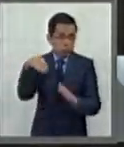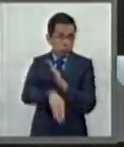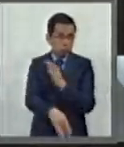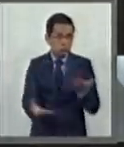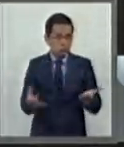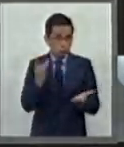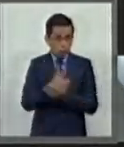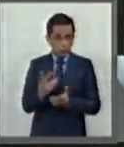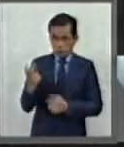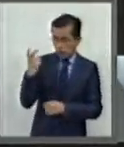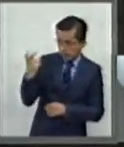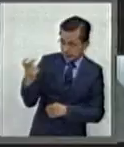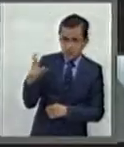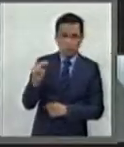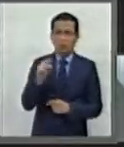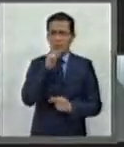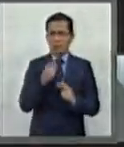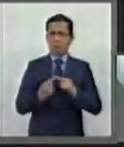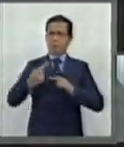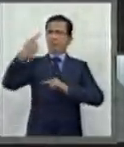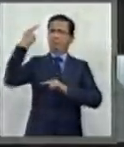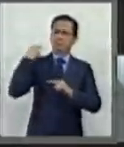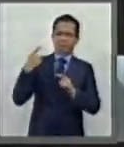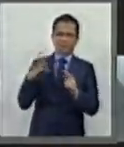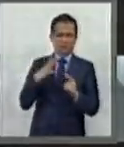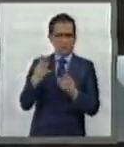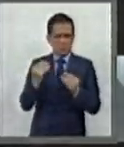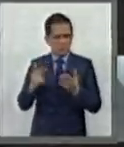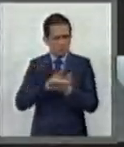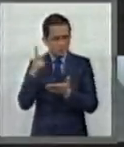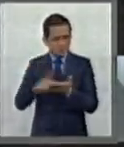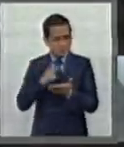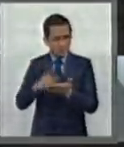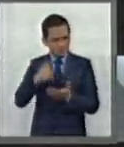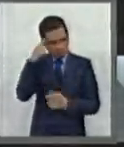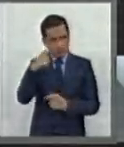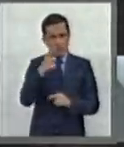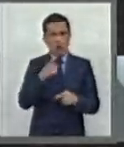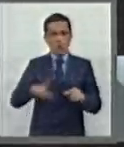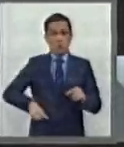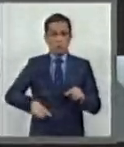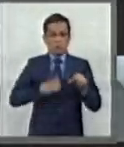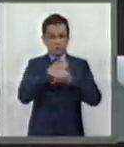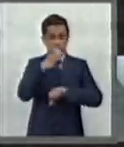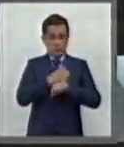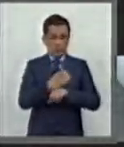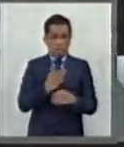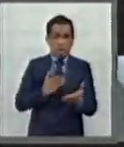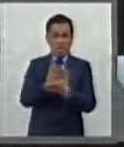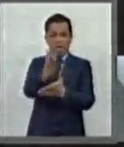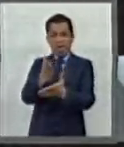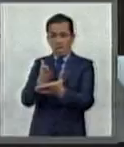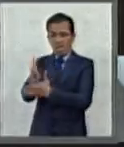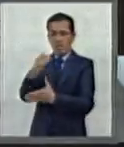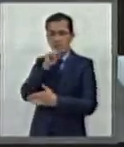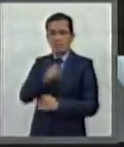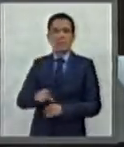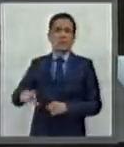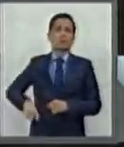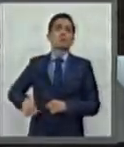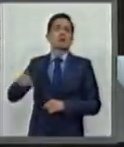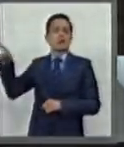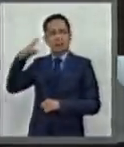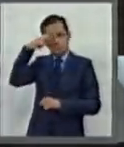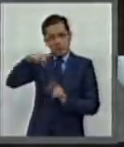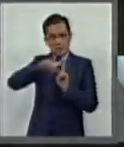escándalo, sino de todos los que hemos vivido con intromisión de los gobiernos de los estados, incluyendo la intromisión del gobierno de la República en la